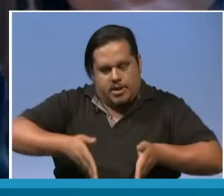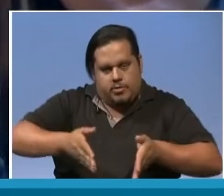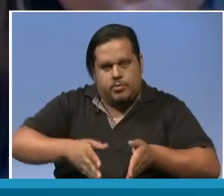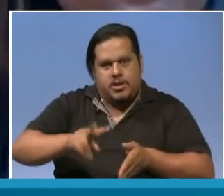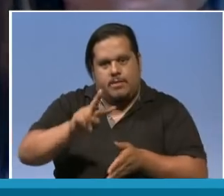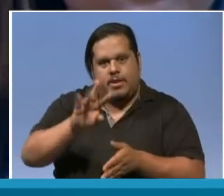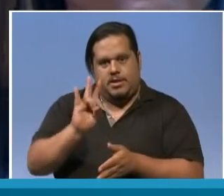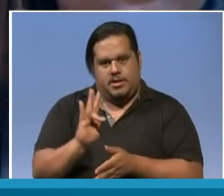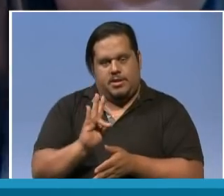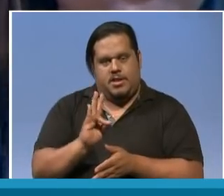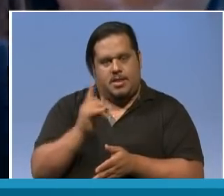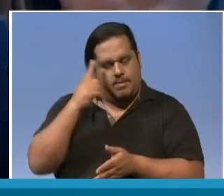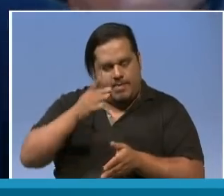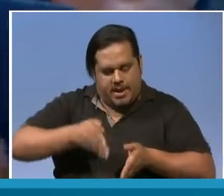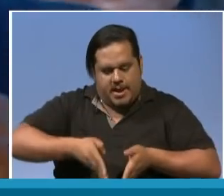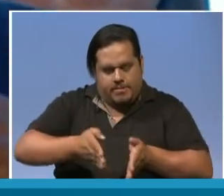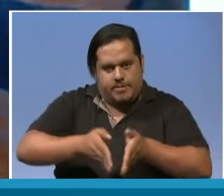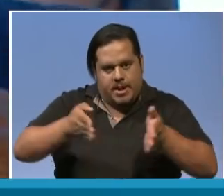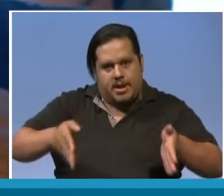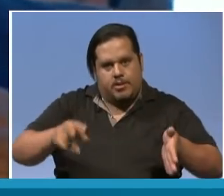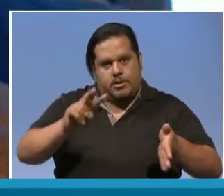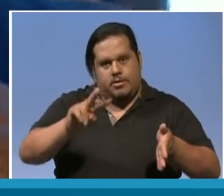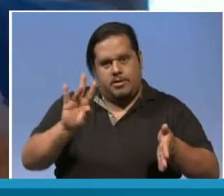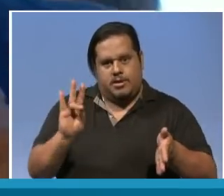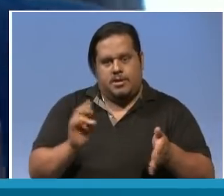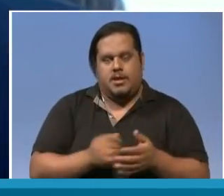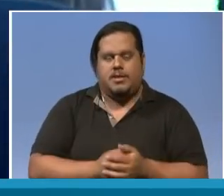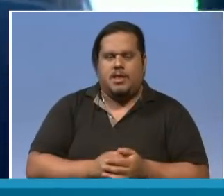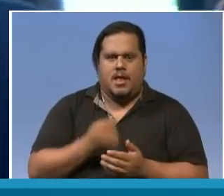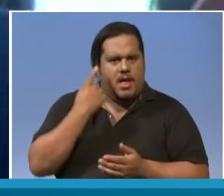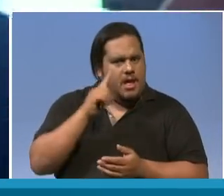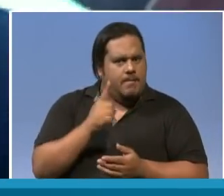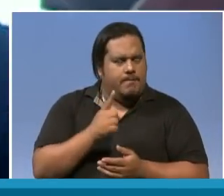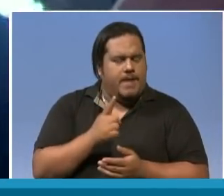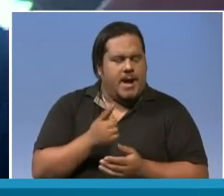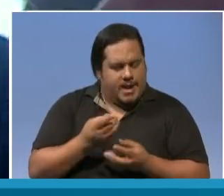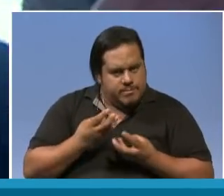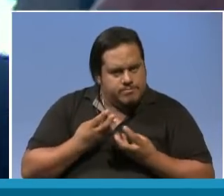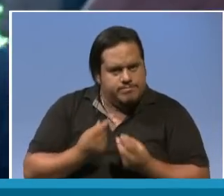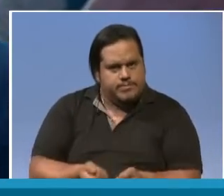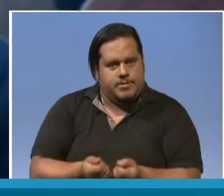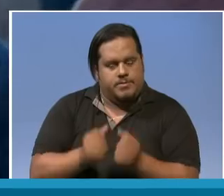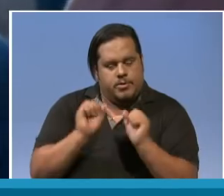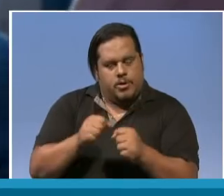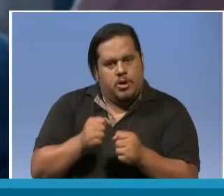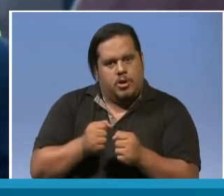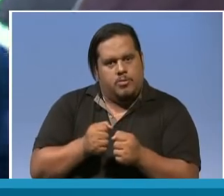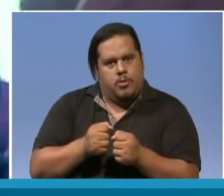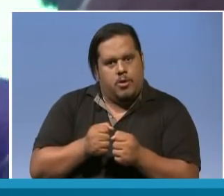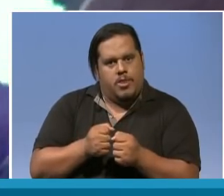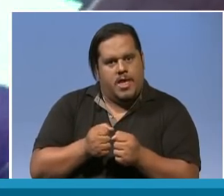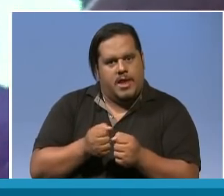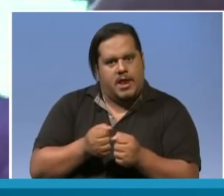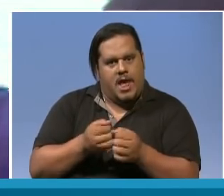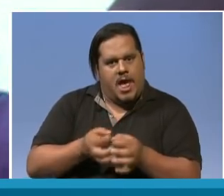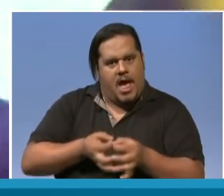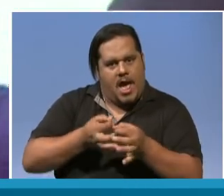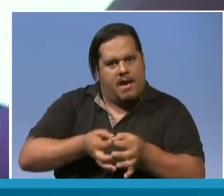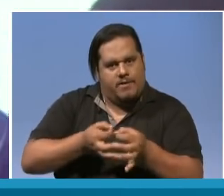para ampliación de la ruta 27, para cuanto antes poder avanzar con ese